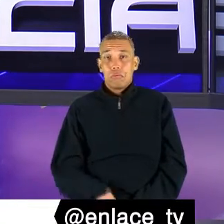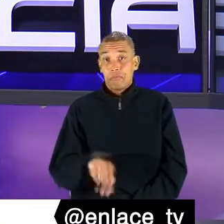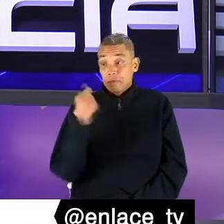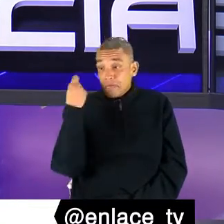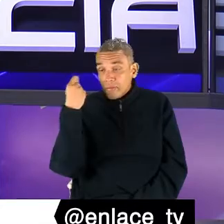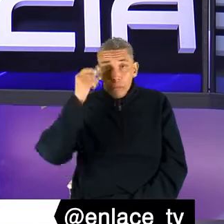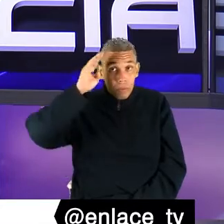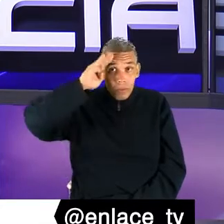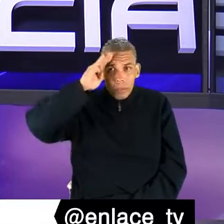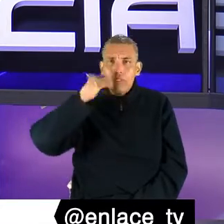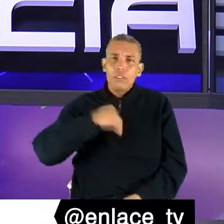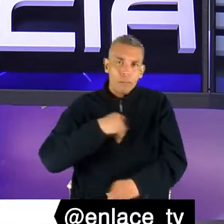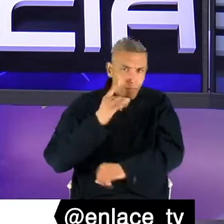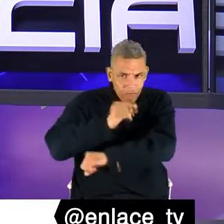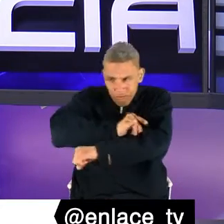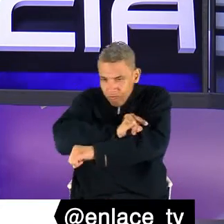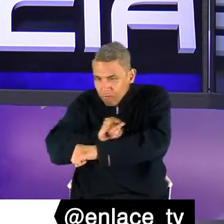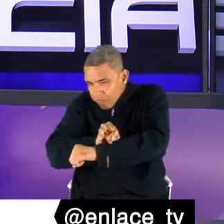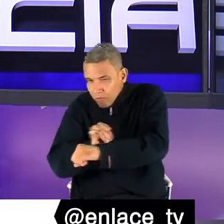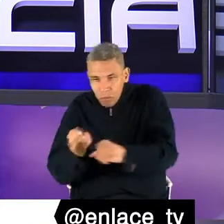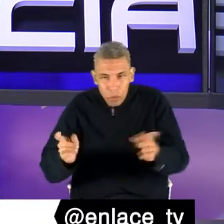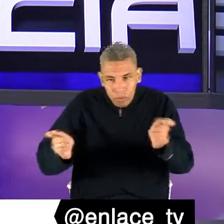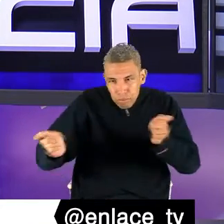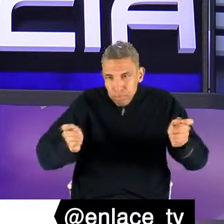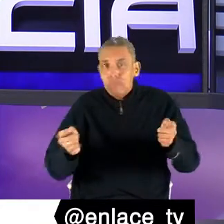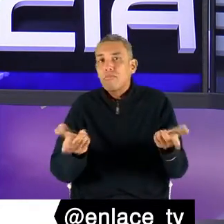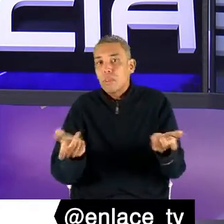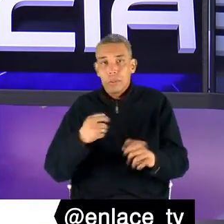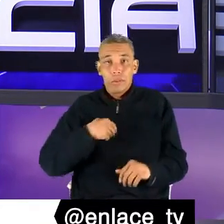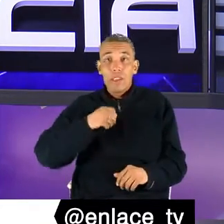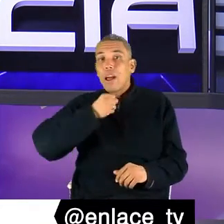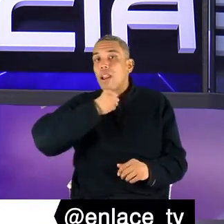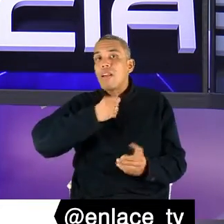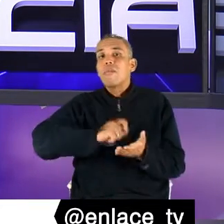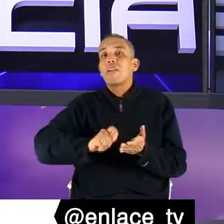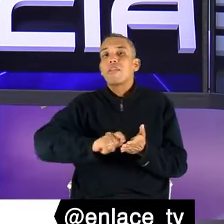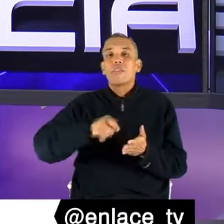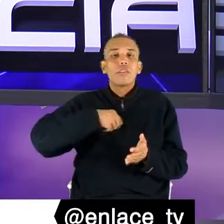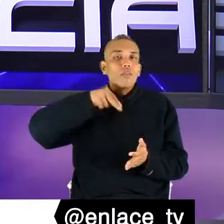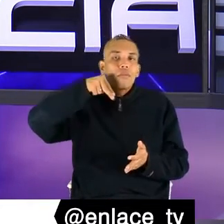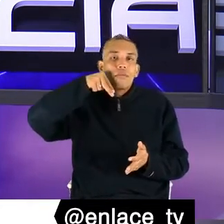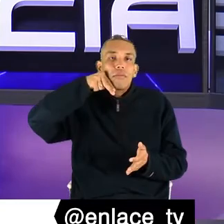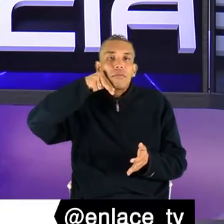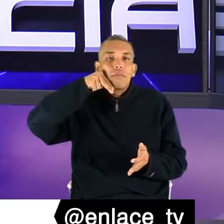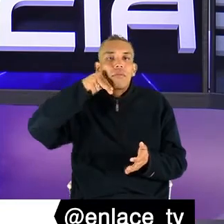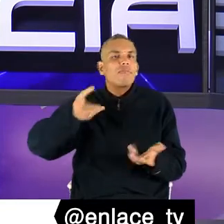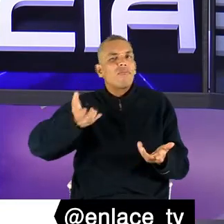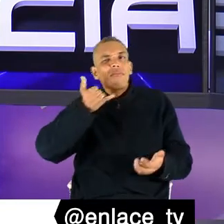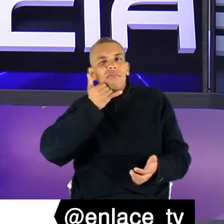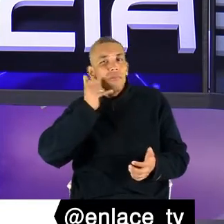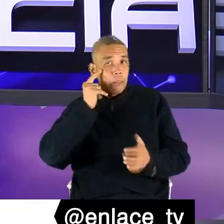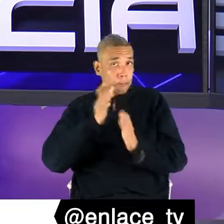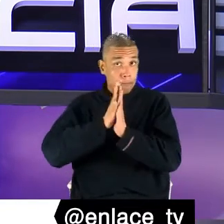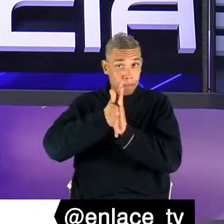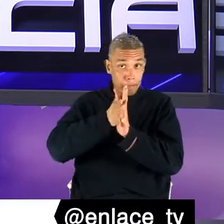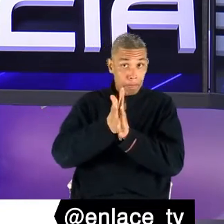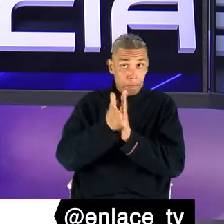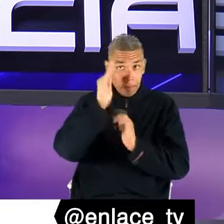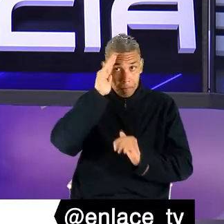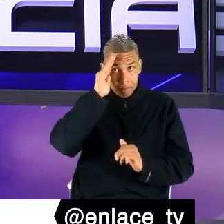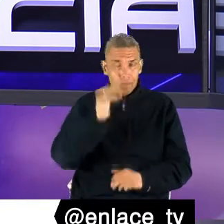la región del Magdalena Medio. Nuestra periodista Neila Cosio nos cuenta detalles de lo que reporta hasta este momento